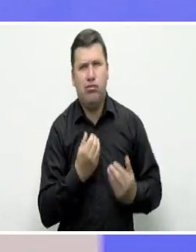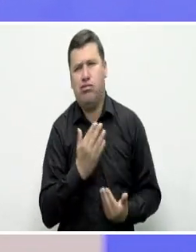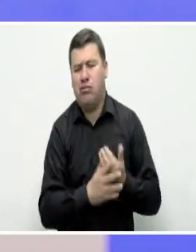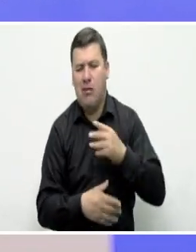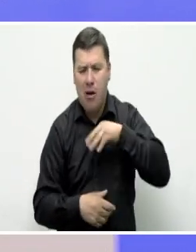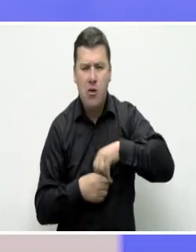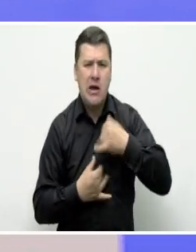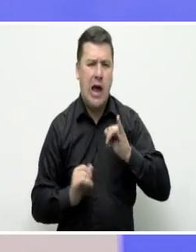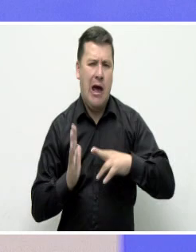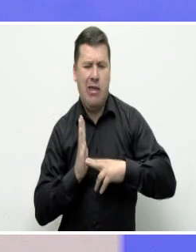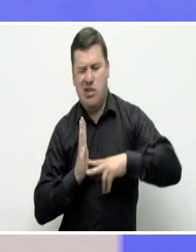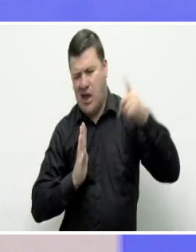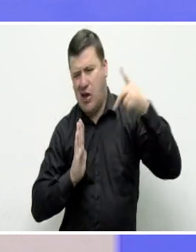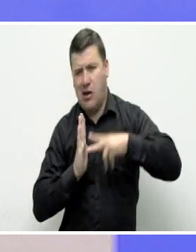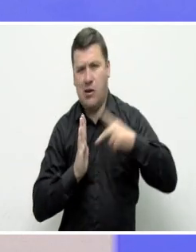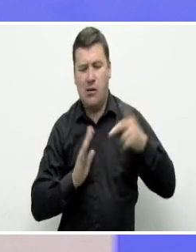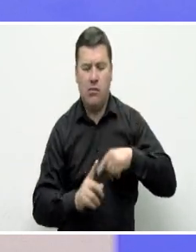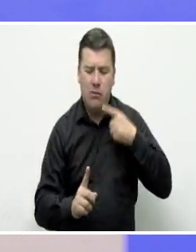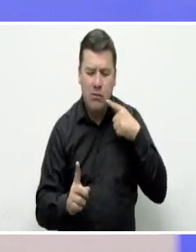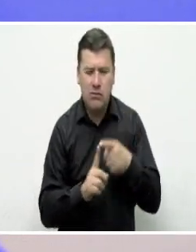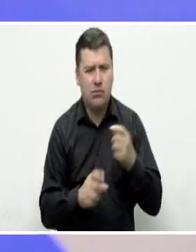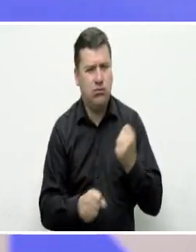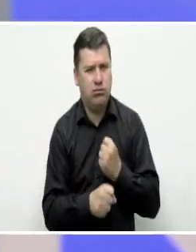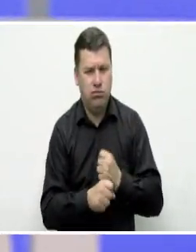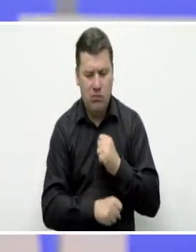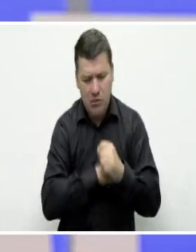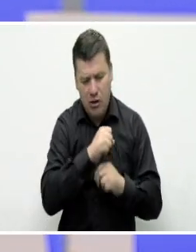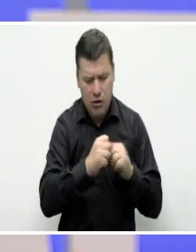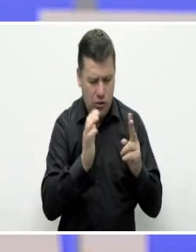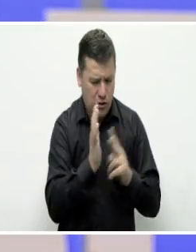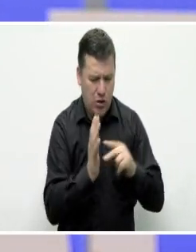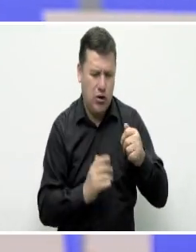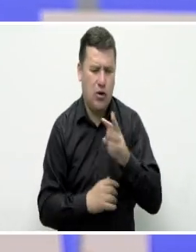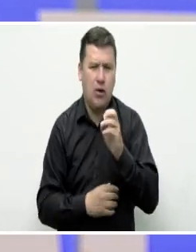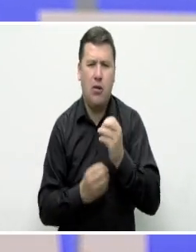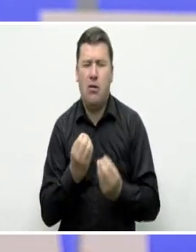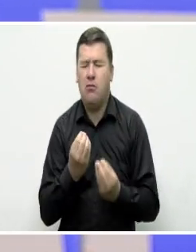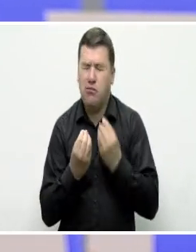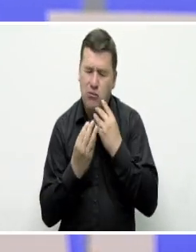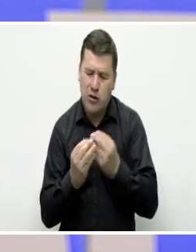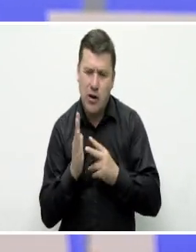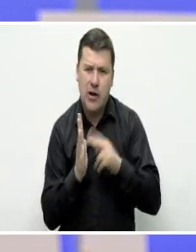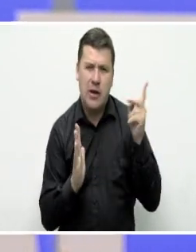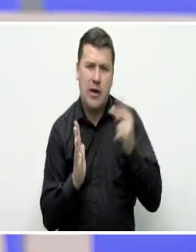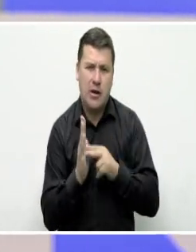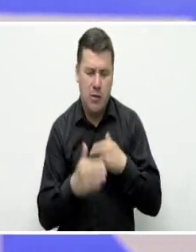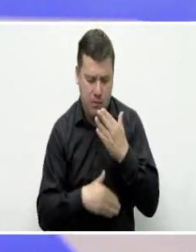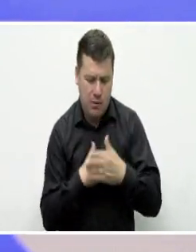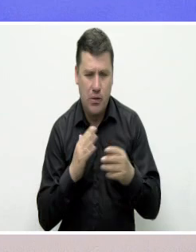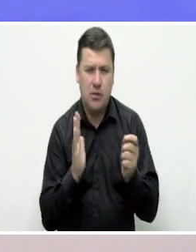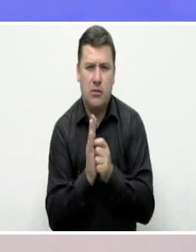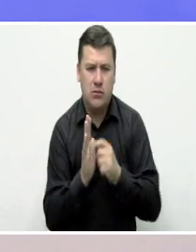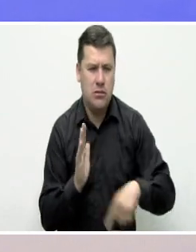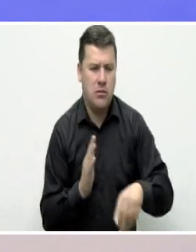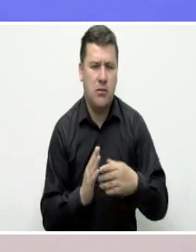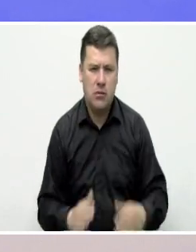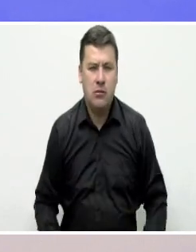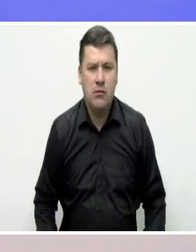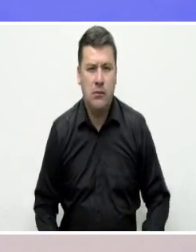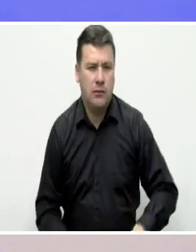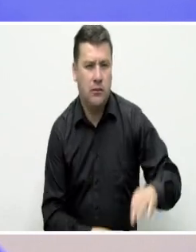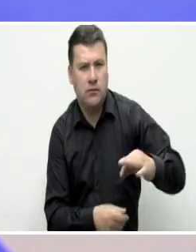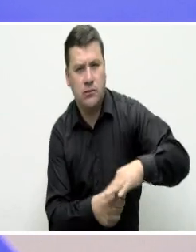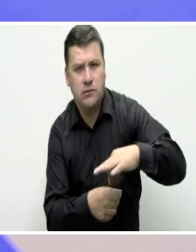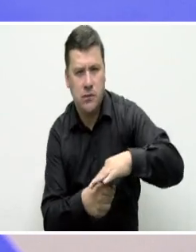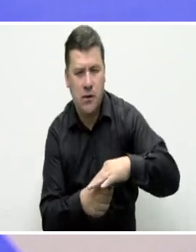tecnología. Y eso es lo que hemos trabajado a lo largo del 2018, mucha tecnología en el desarrollo de los procesos tanto